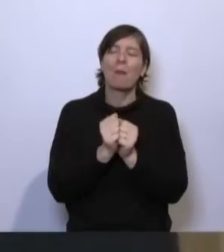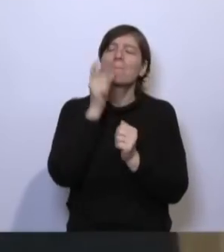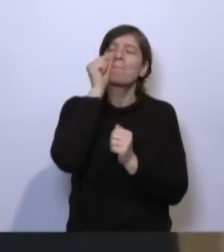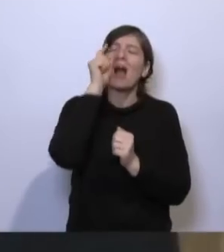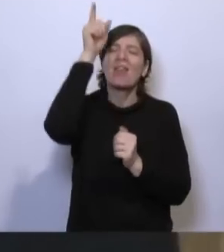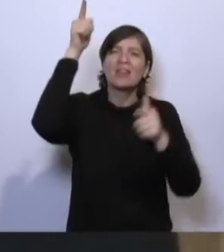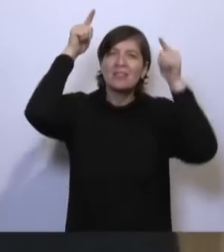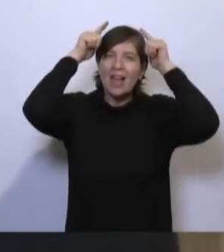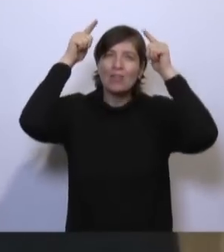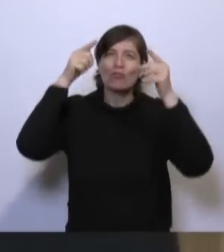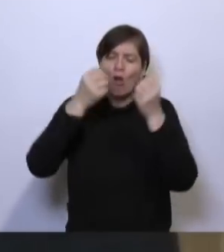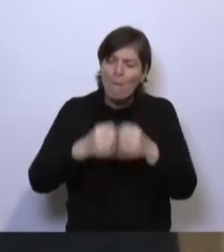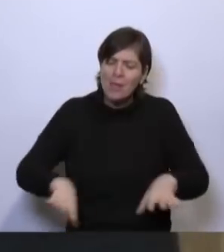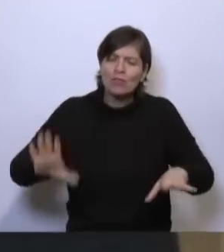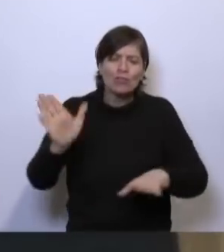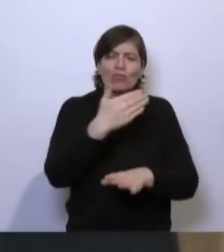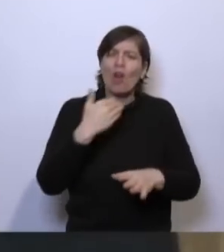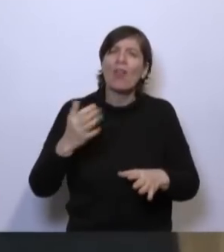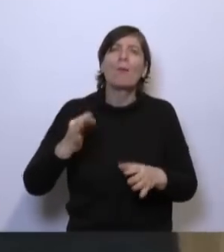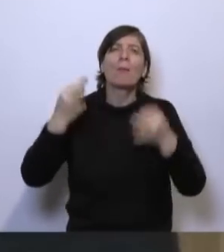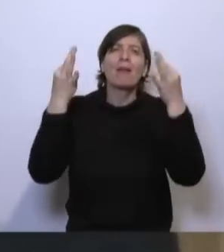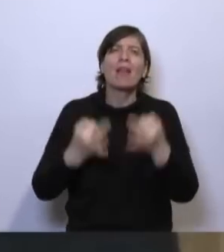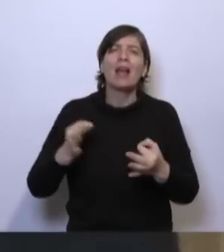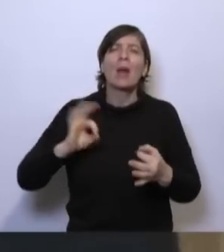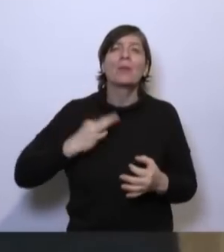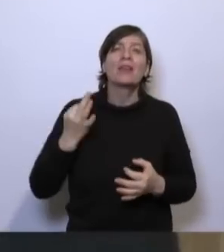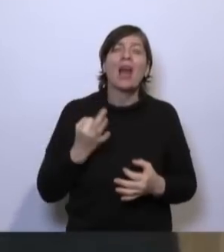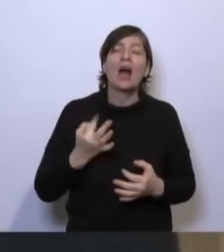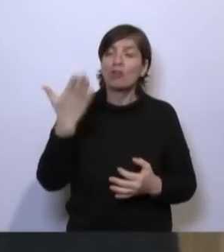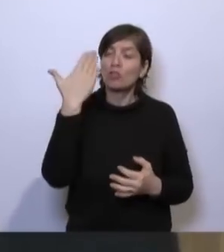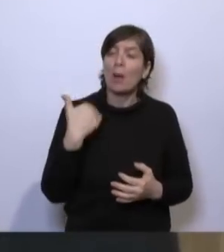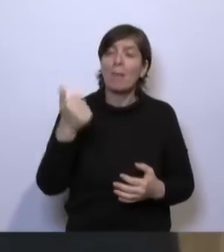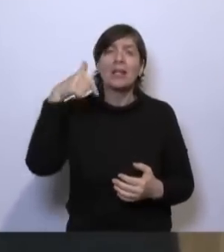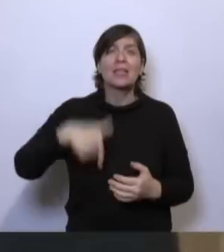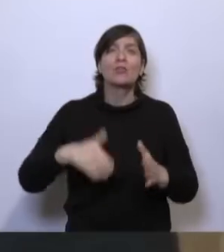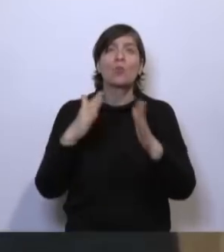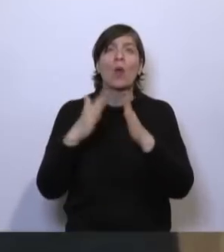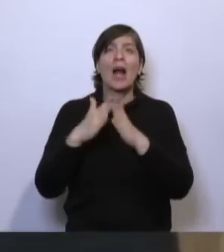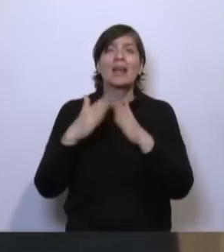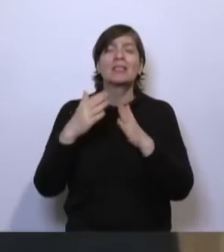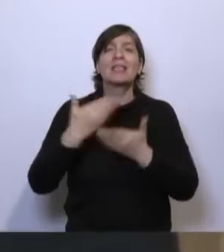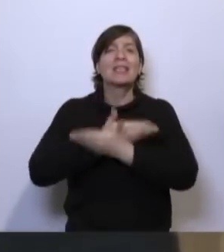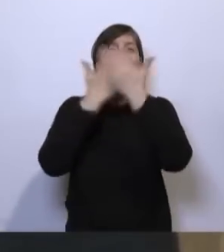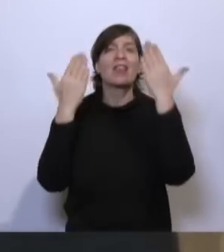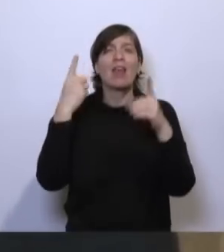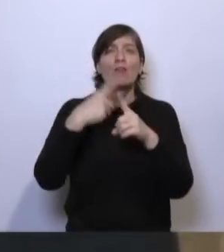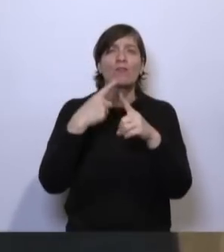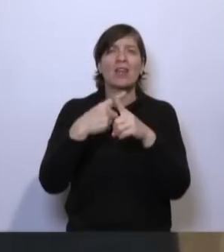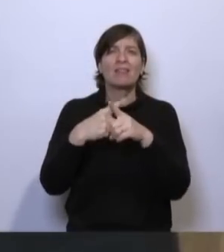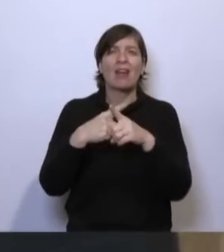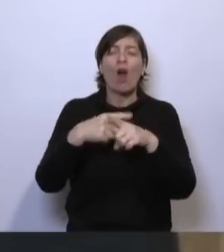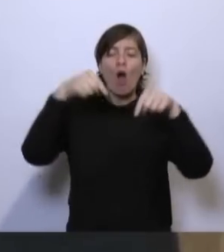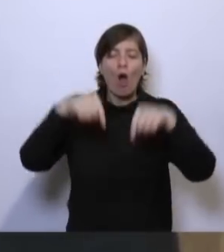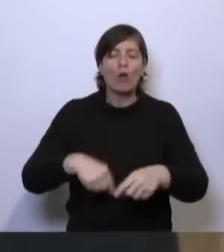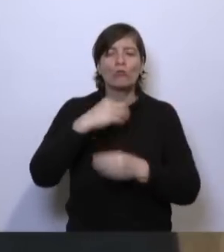Padre Santo, fuente de la verdad y de la vida, porque nos has convocado en tu casa en este día de fiesta. Hoy tu